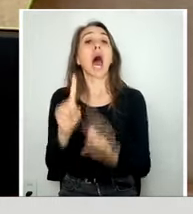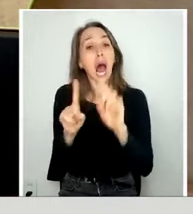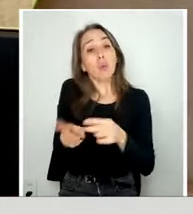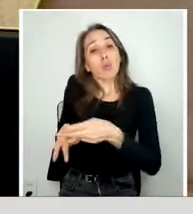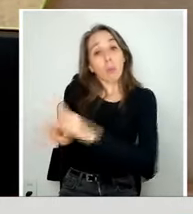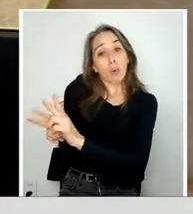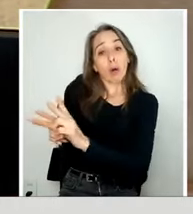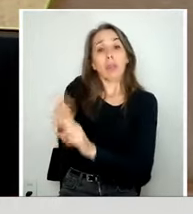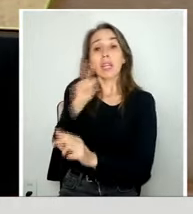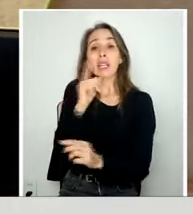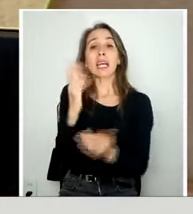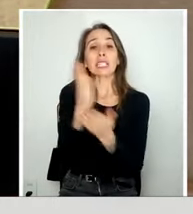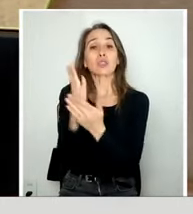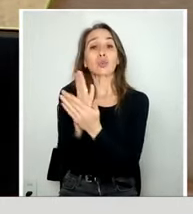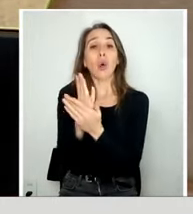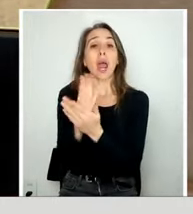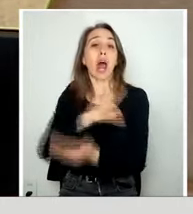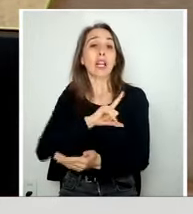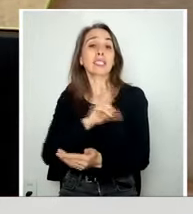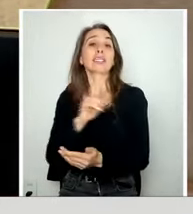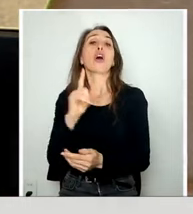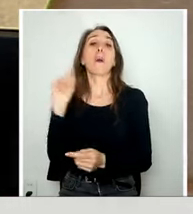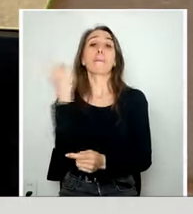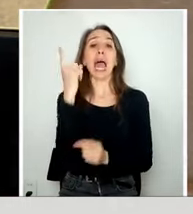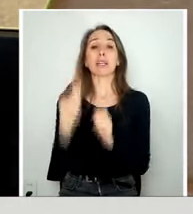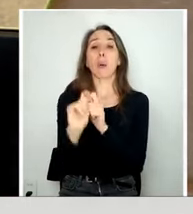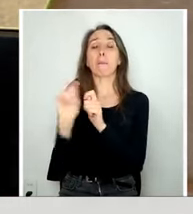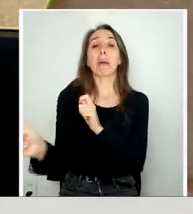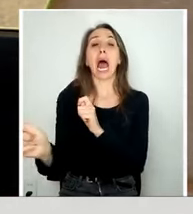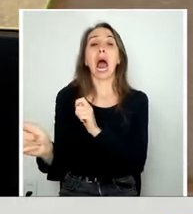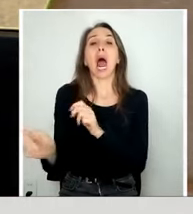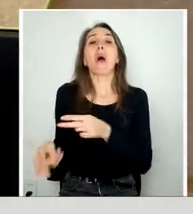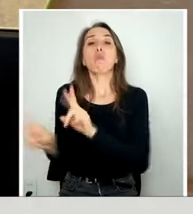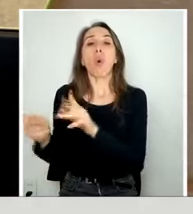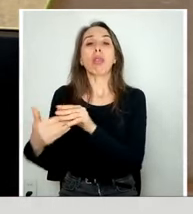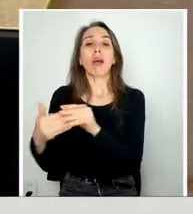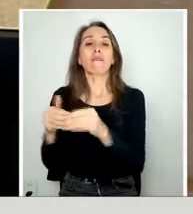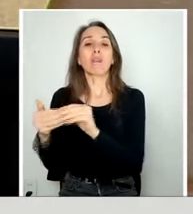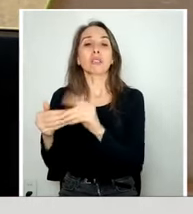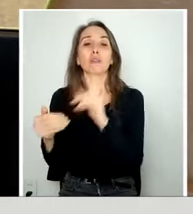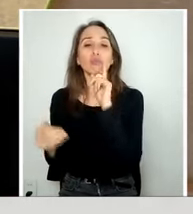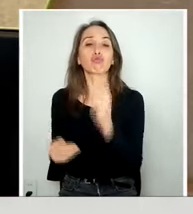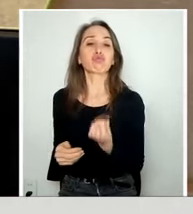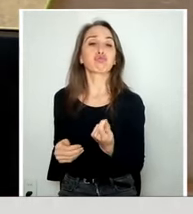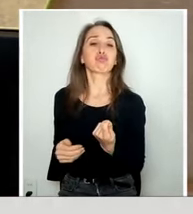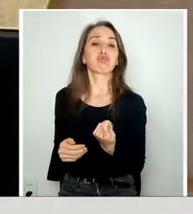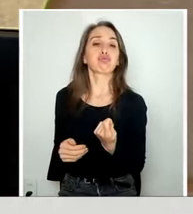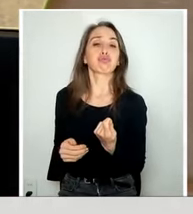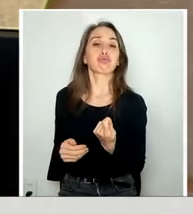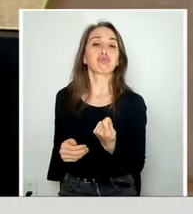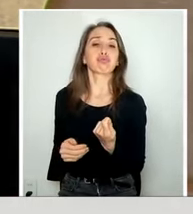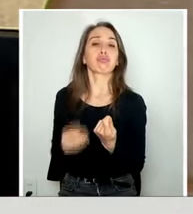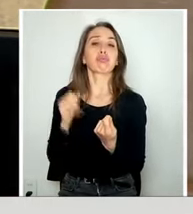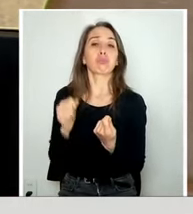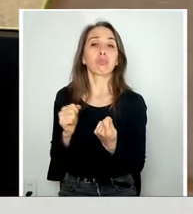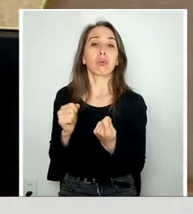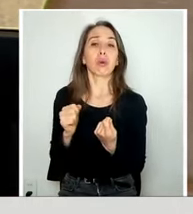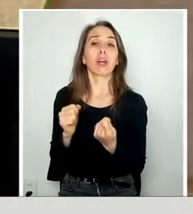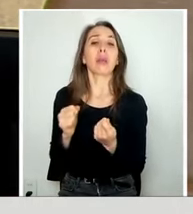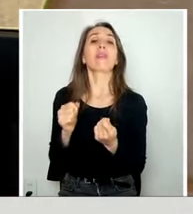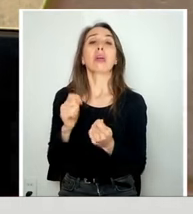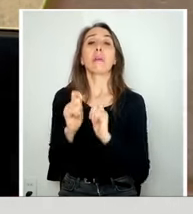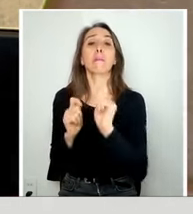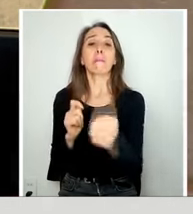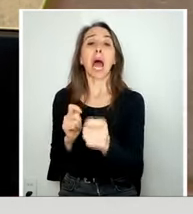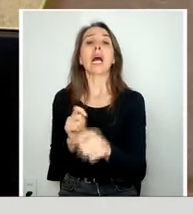un establecimiento privado en que En definitiva tengan los recursos para poder acceder a esa flexibilidad y hoy día